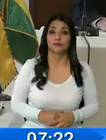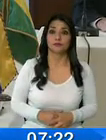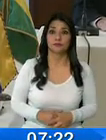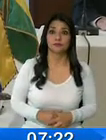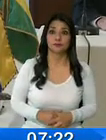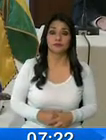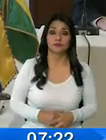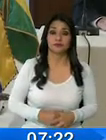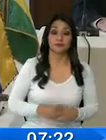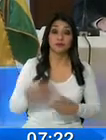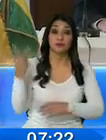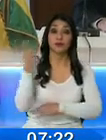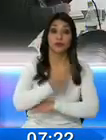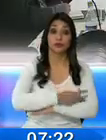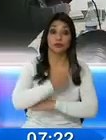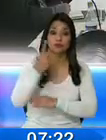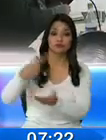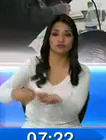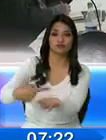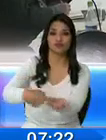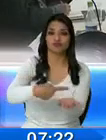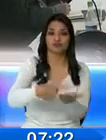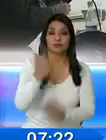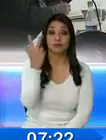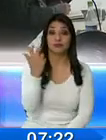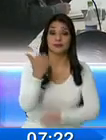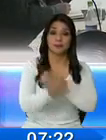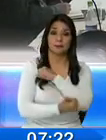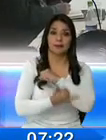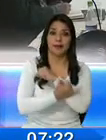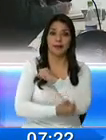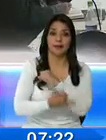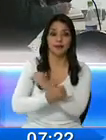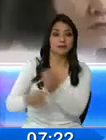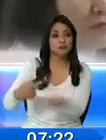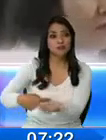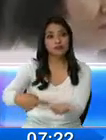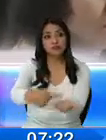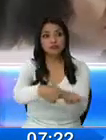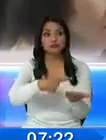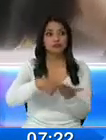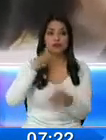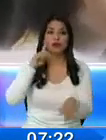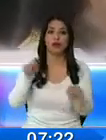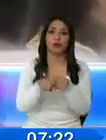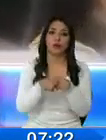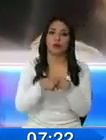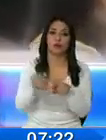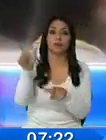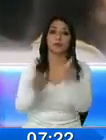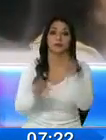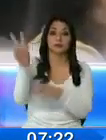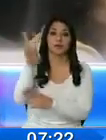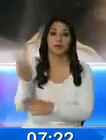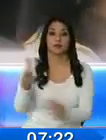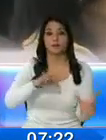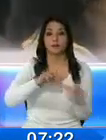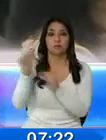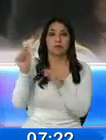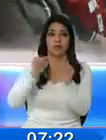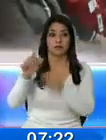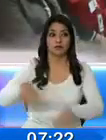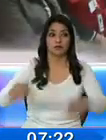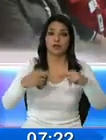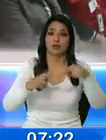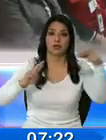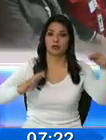Después de dos días de reunión, 13 países dieron a conocer la Declaración de Quito sobre movilidad humana de ciudadanos venezolanos en la región,